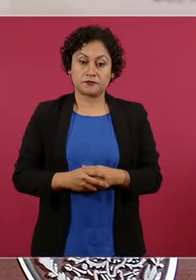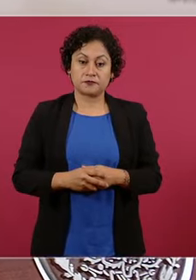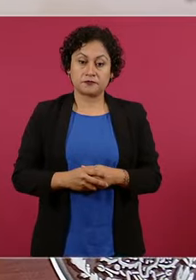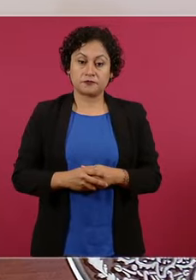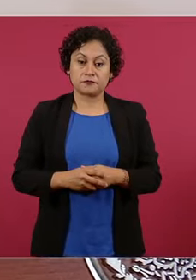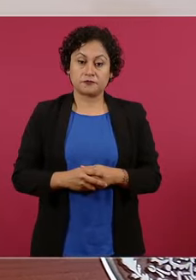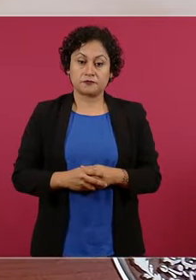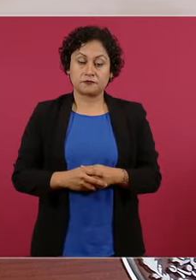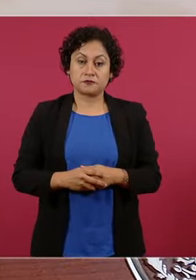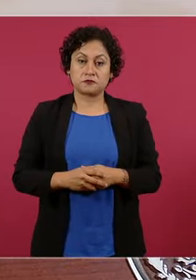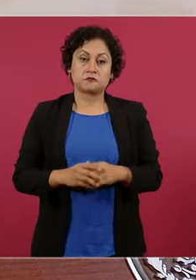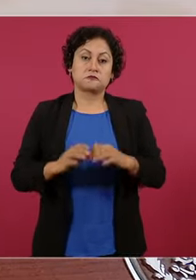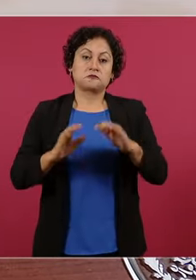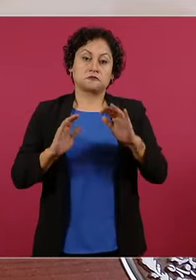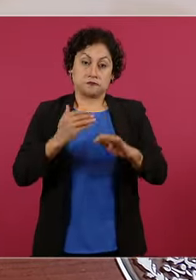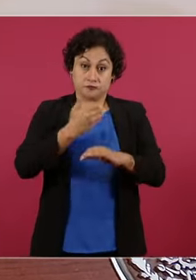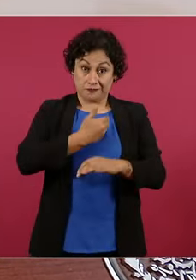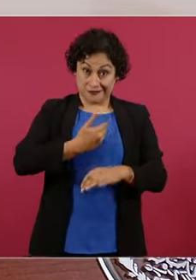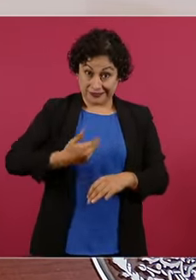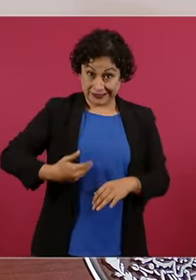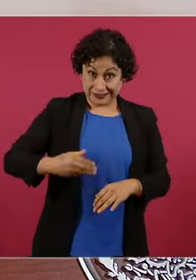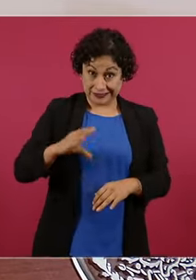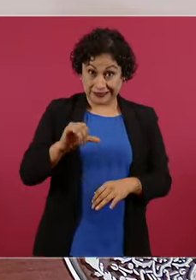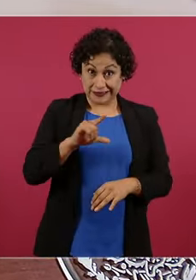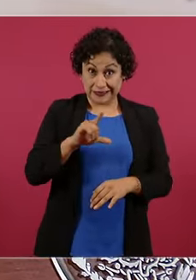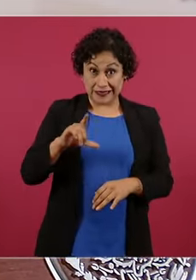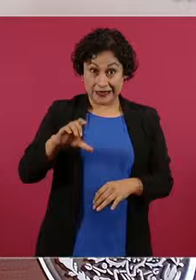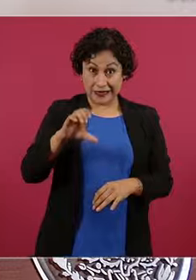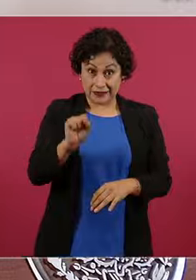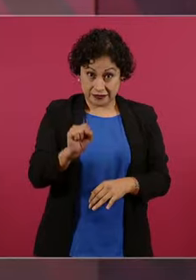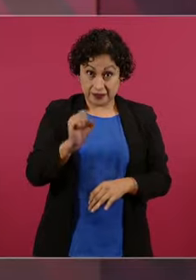el incendio hasta Nueva Orleans.